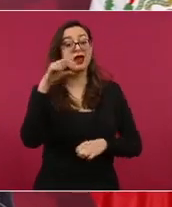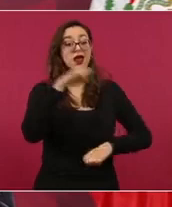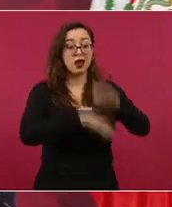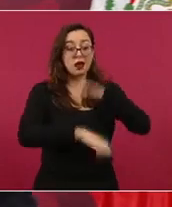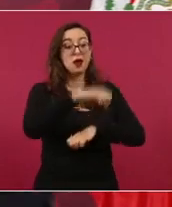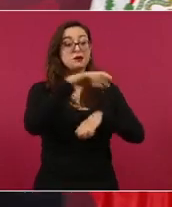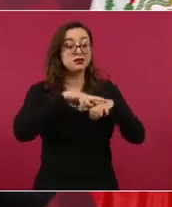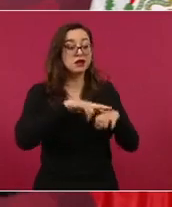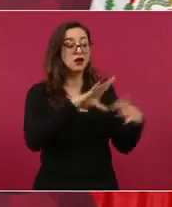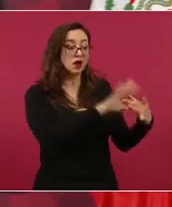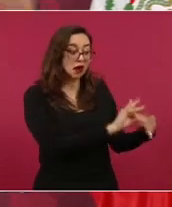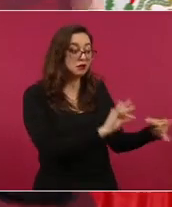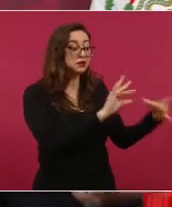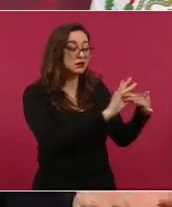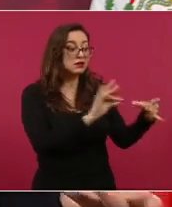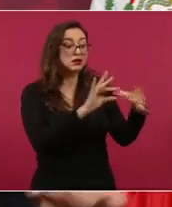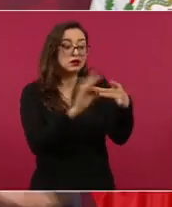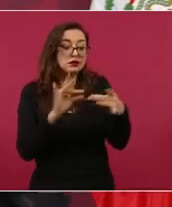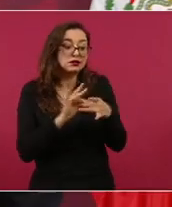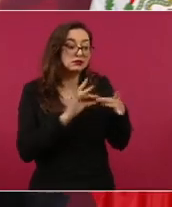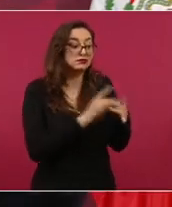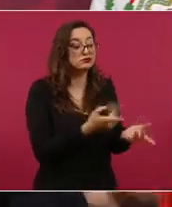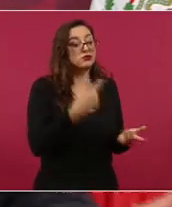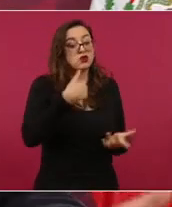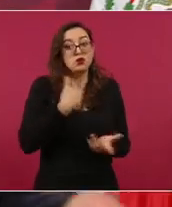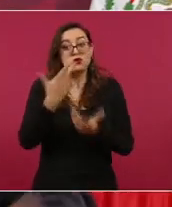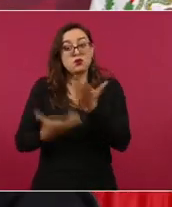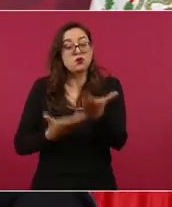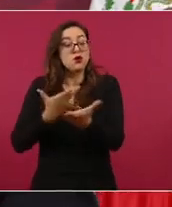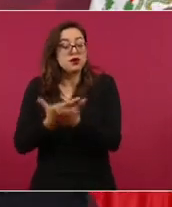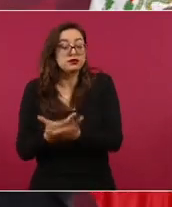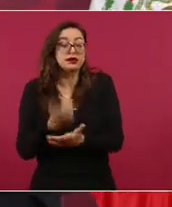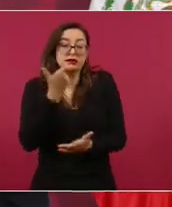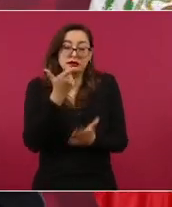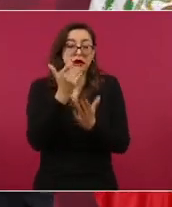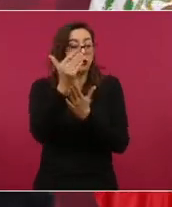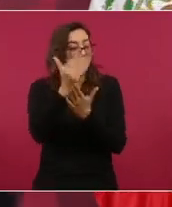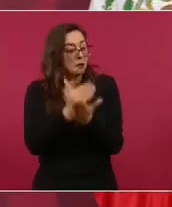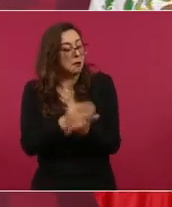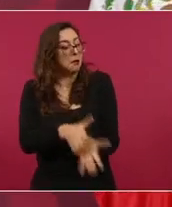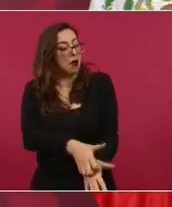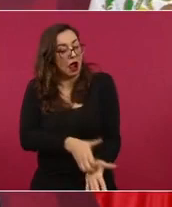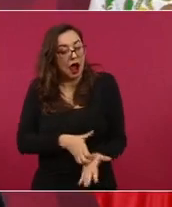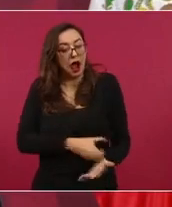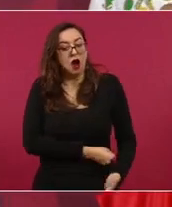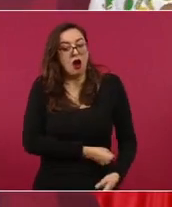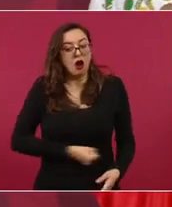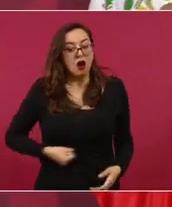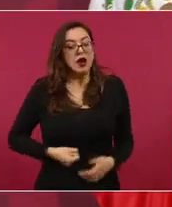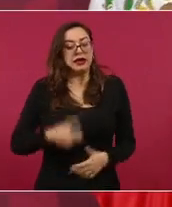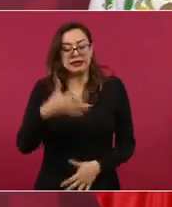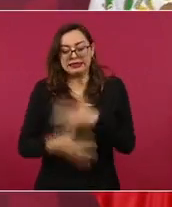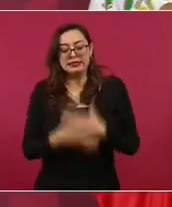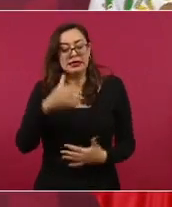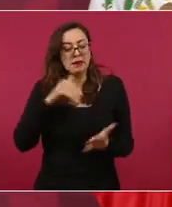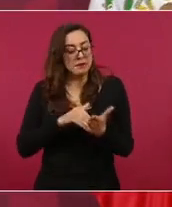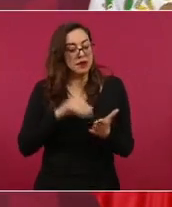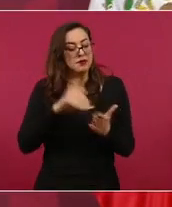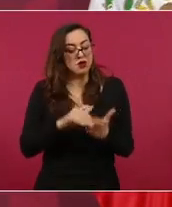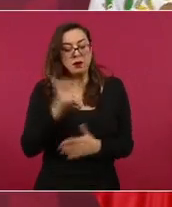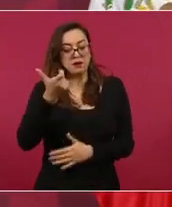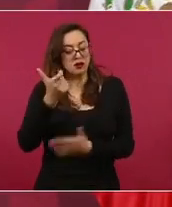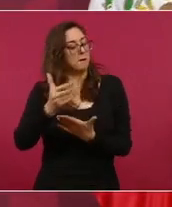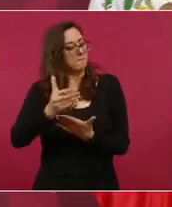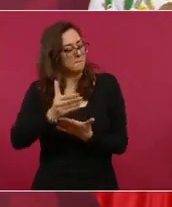15 mil y que se hicieran las elecciones con 10 mil, pero ahorrarnos 15 mil millones de pesos, porque